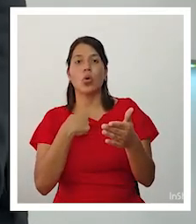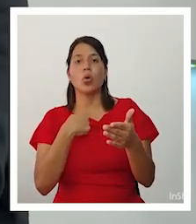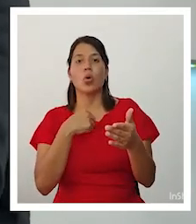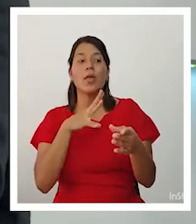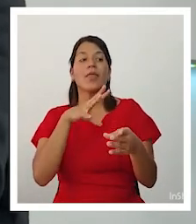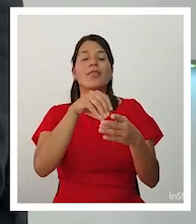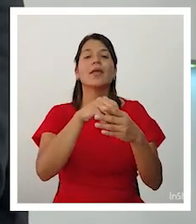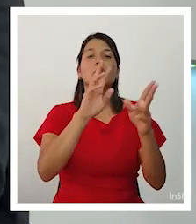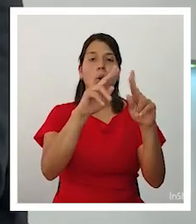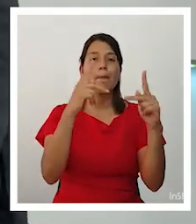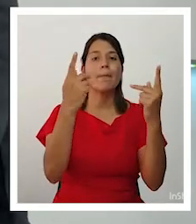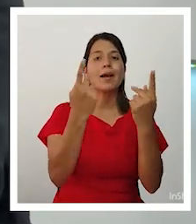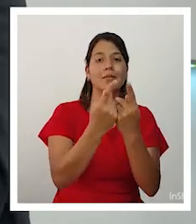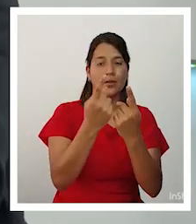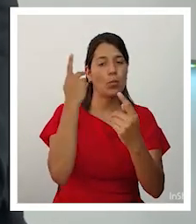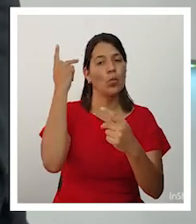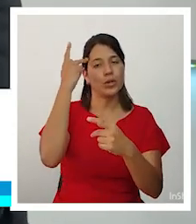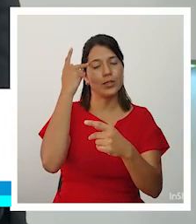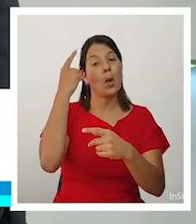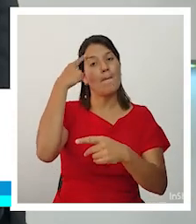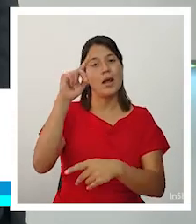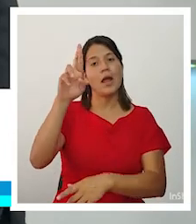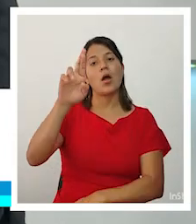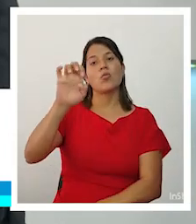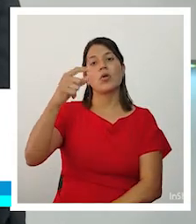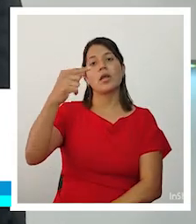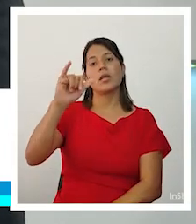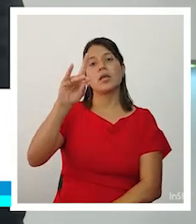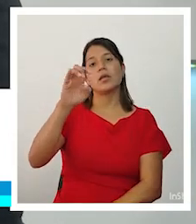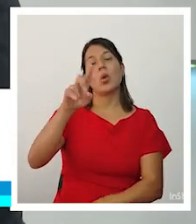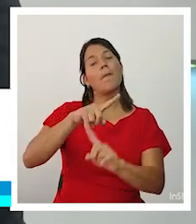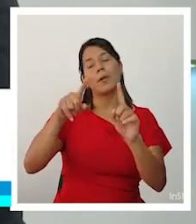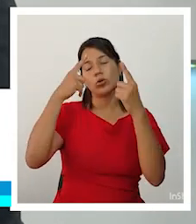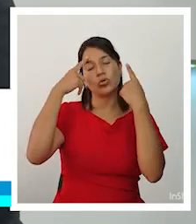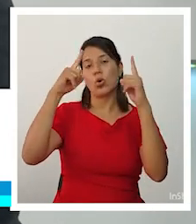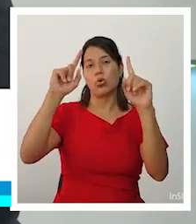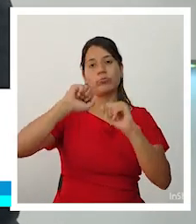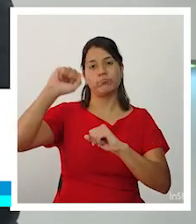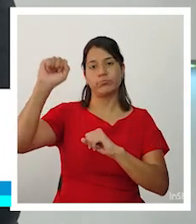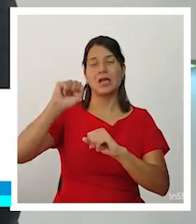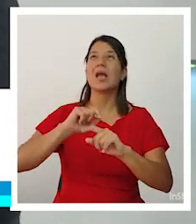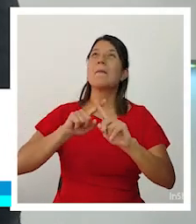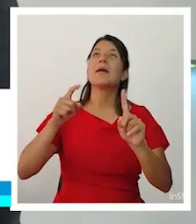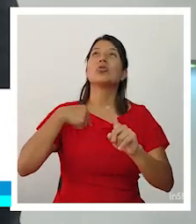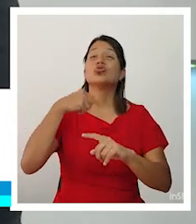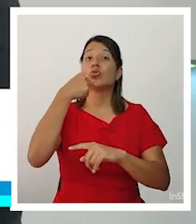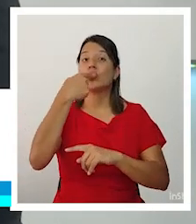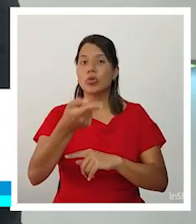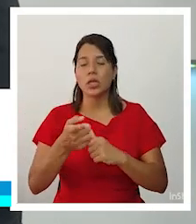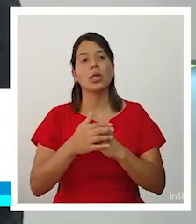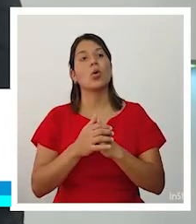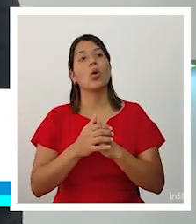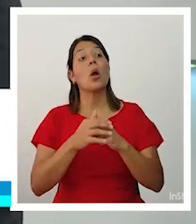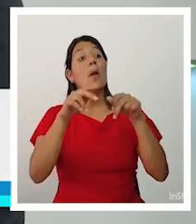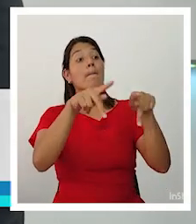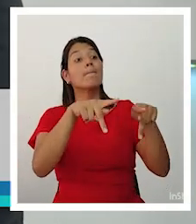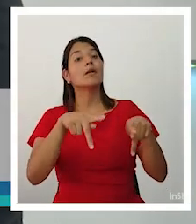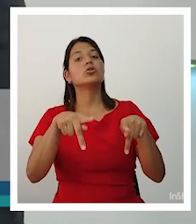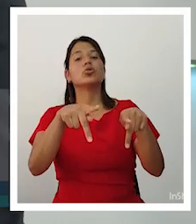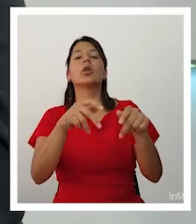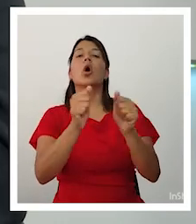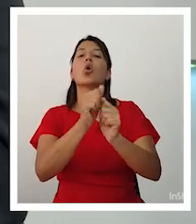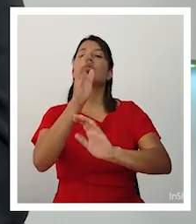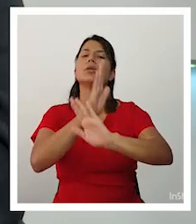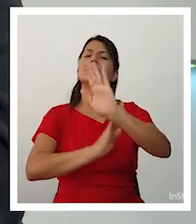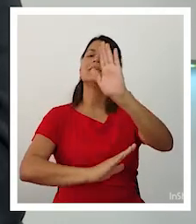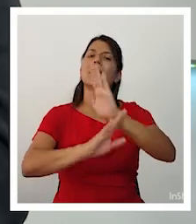partido, pero no llegué al cargo político, ¿verdad? Yo lo que digo es que a la población con discapacidad se